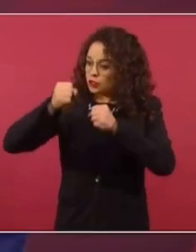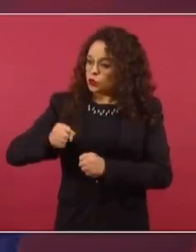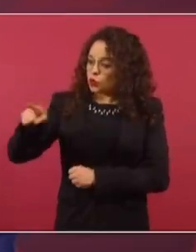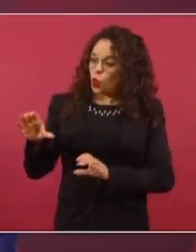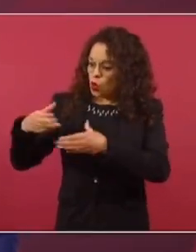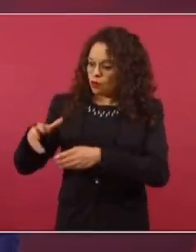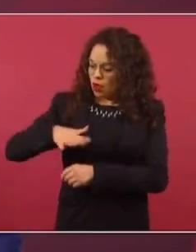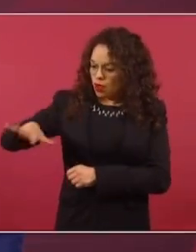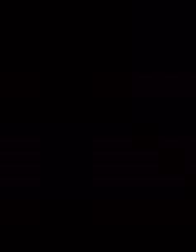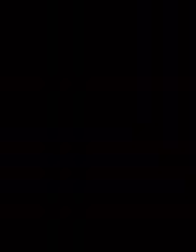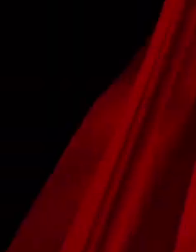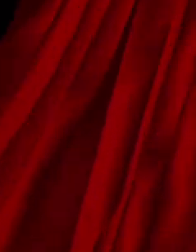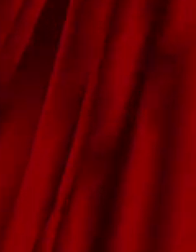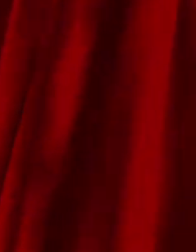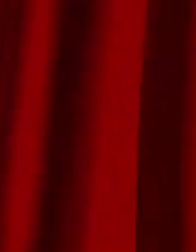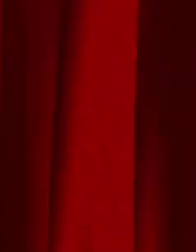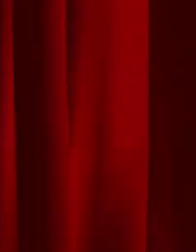sus pueblos, en sus comunidades. Y estamos cumpliendo.